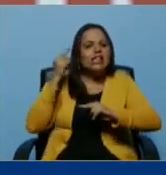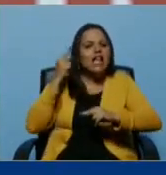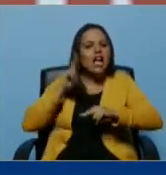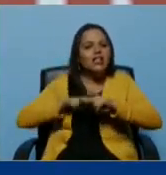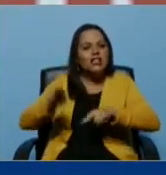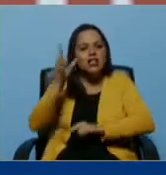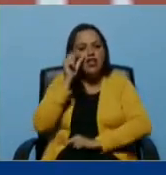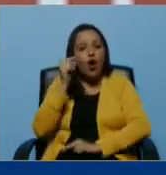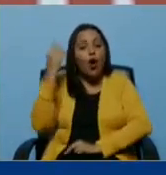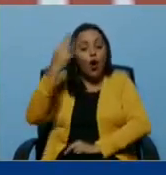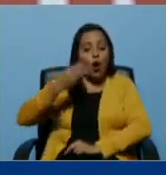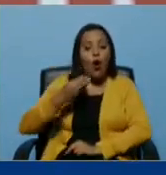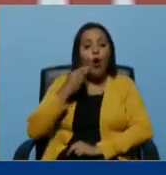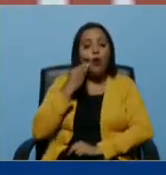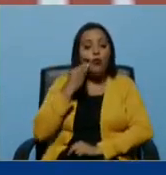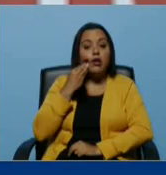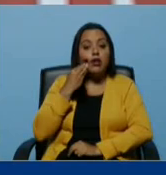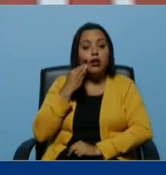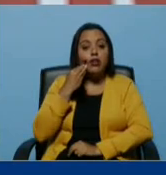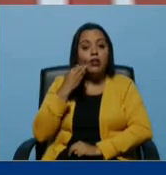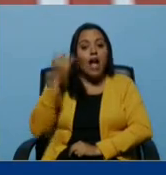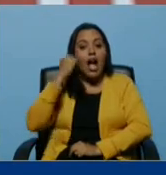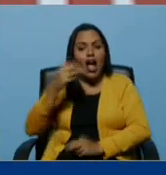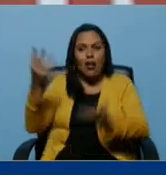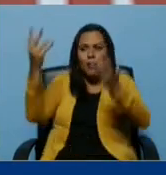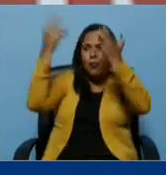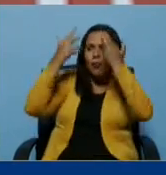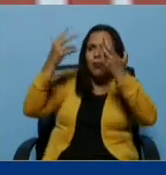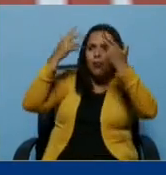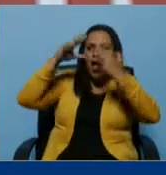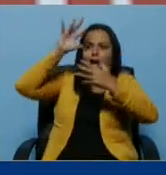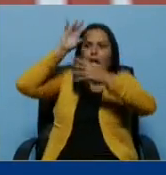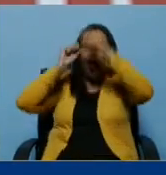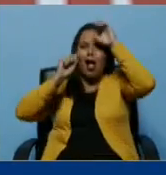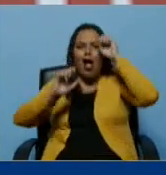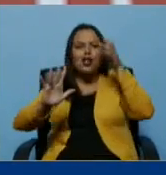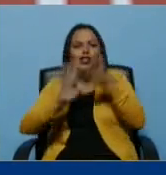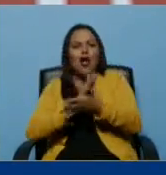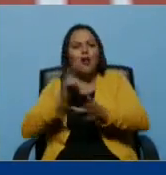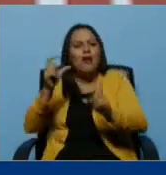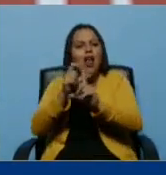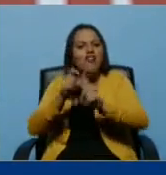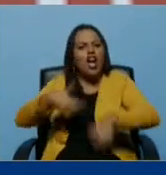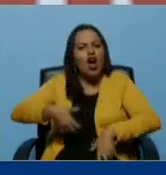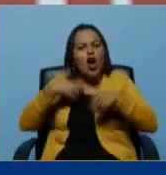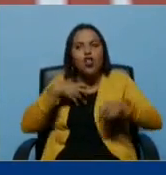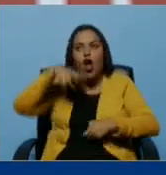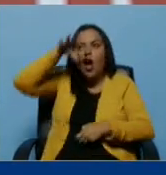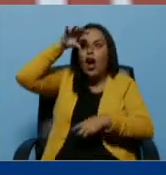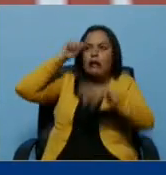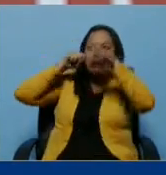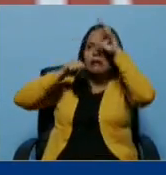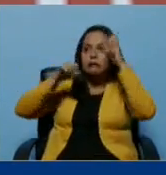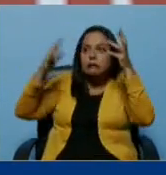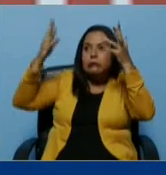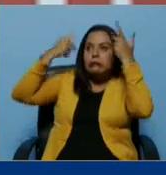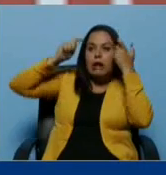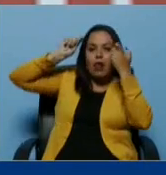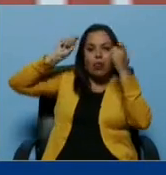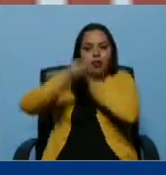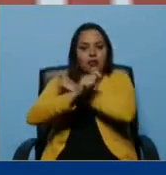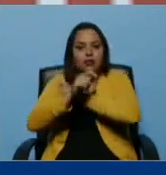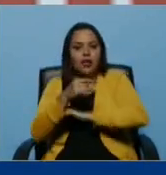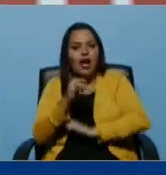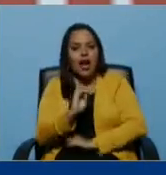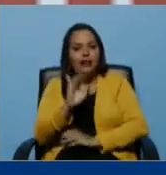de nuestros jóvenes, que además son presa fácil de este tipo de discursos de odio. Porque si algo caracteriza a los jóvenes es el miedo